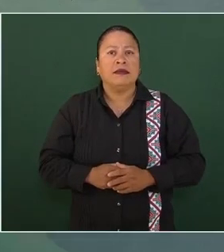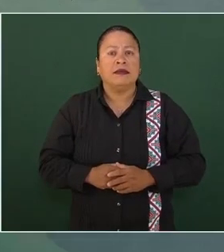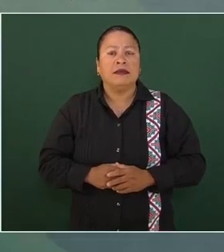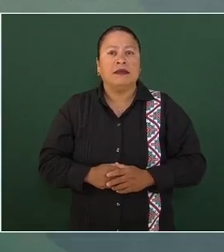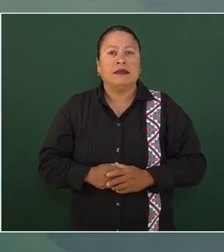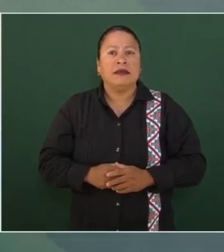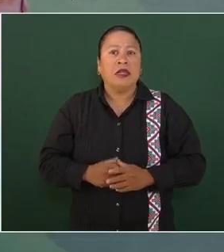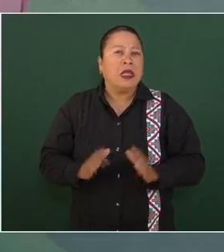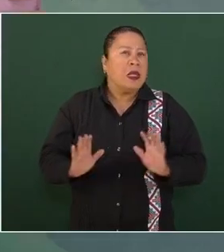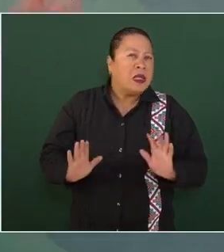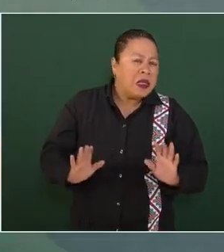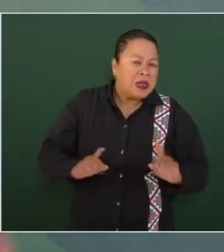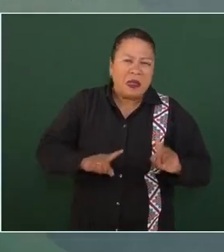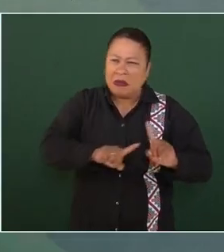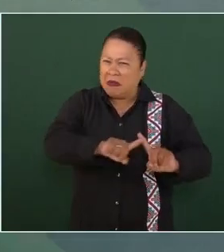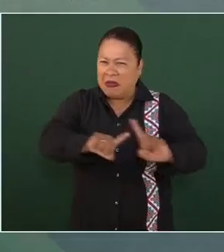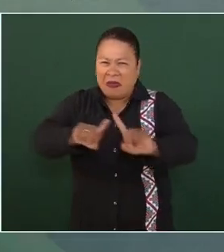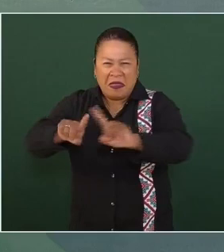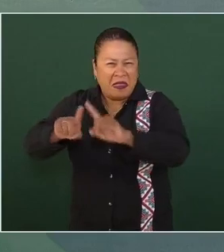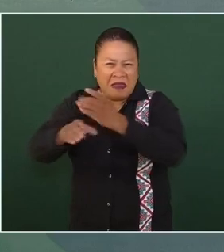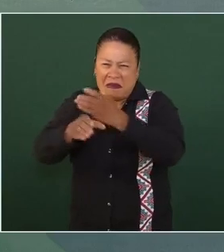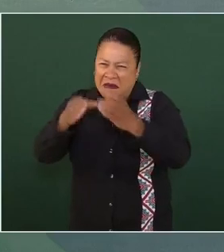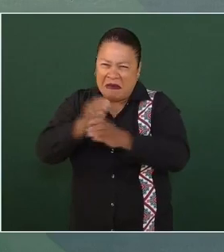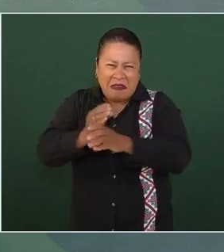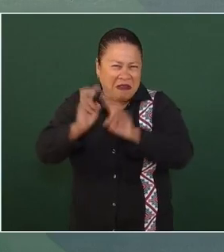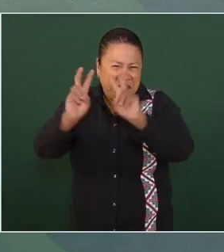o cosas por el estilo,